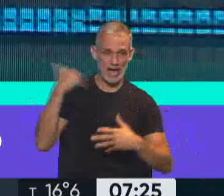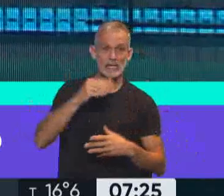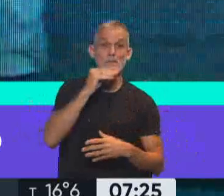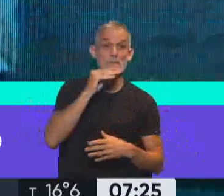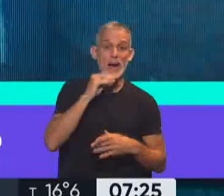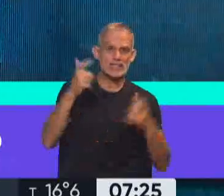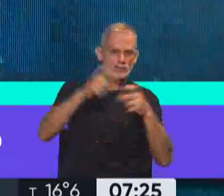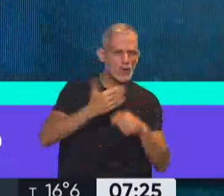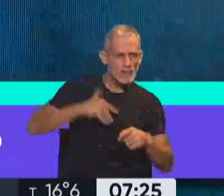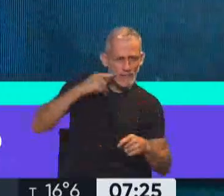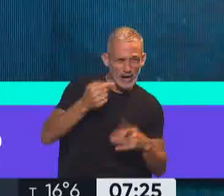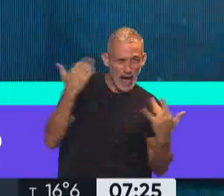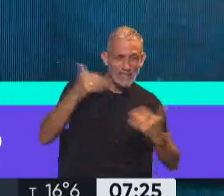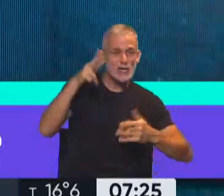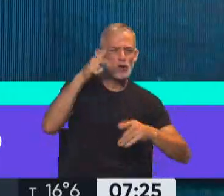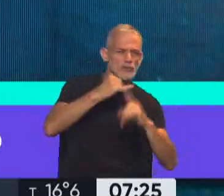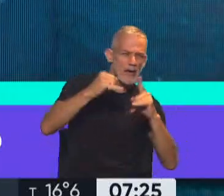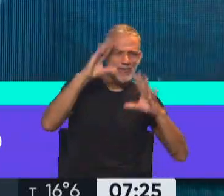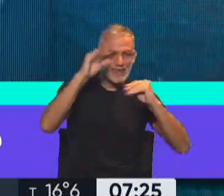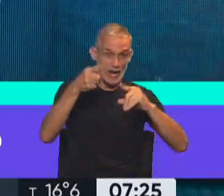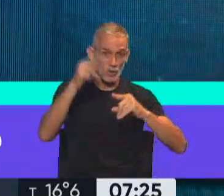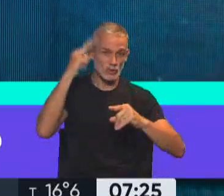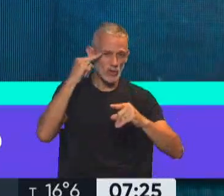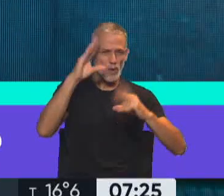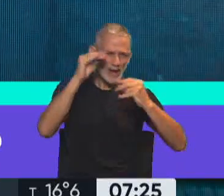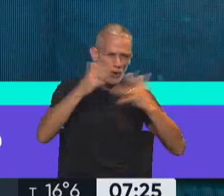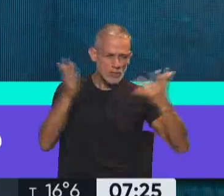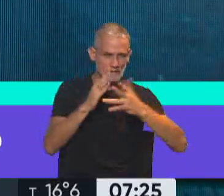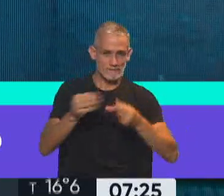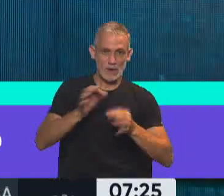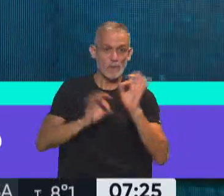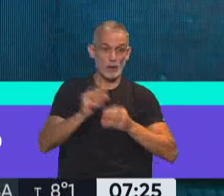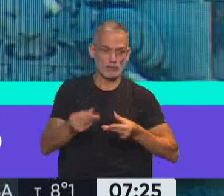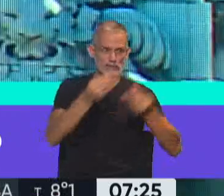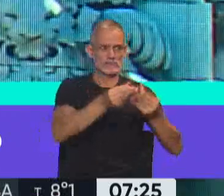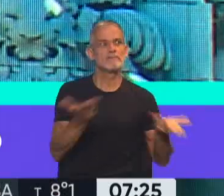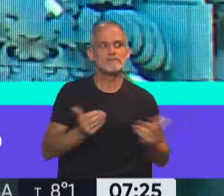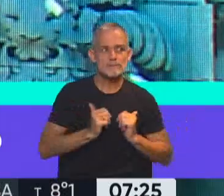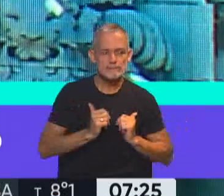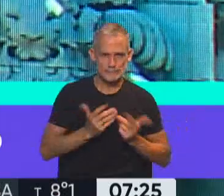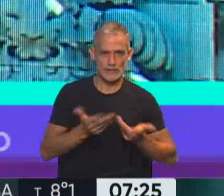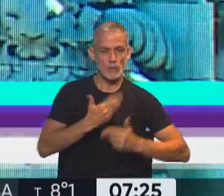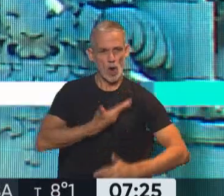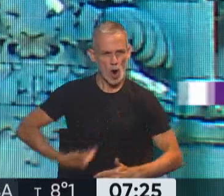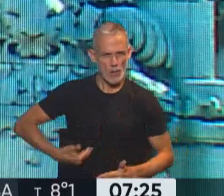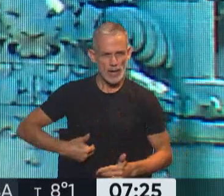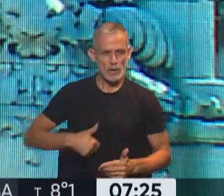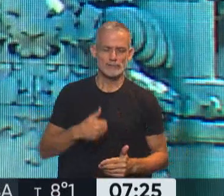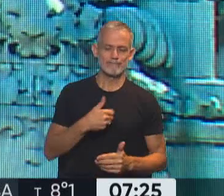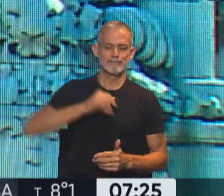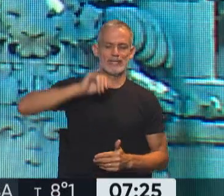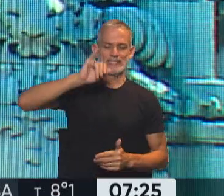massa se reunió con alberto fernández entre ocho y media nueve de la noche para llevarle este proyecto de entendimiento exacto el gobierno se dio